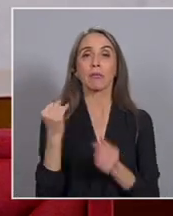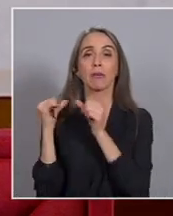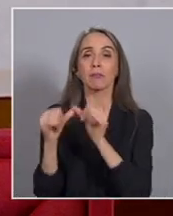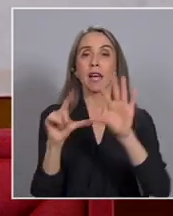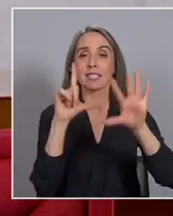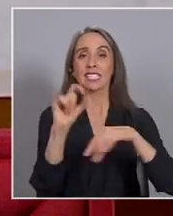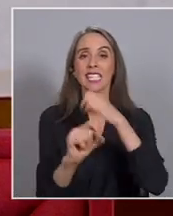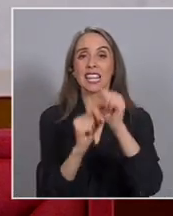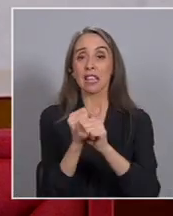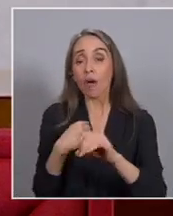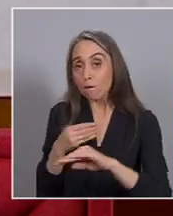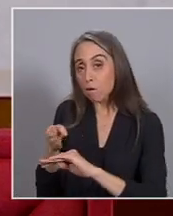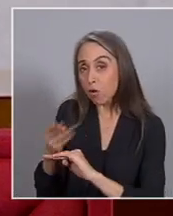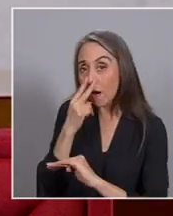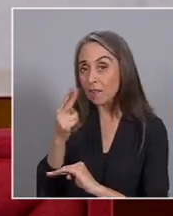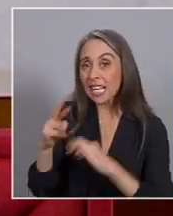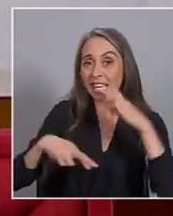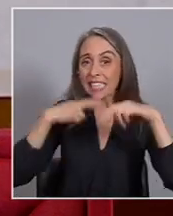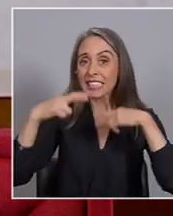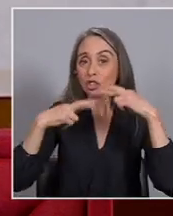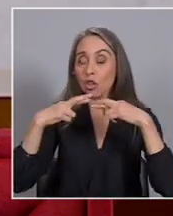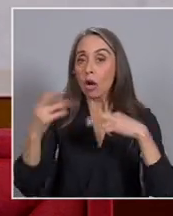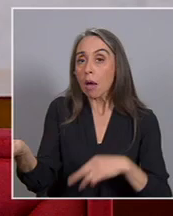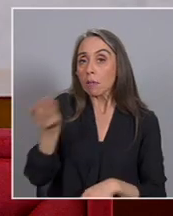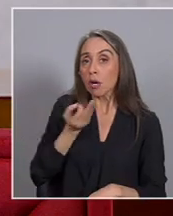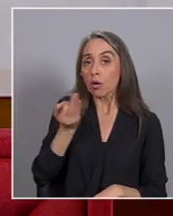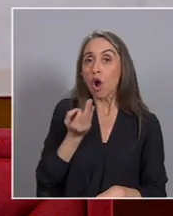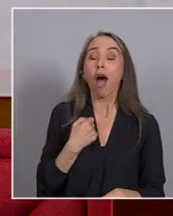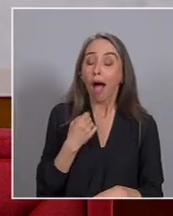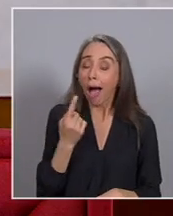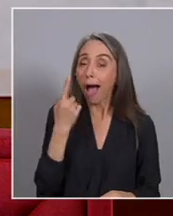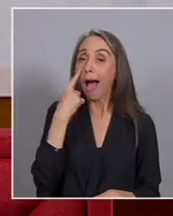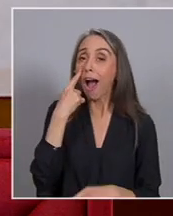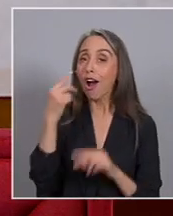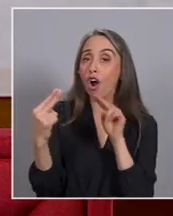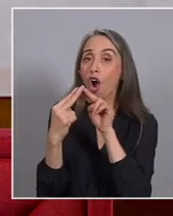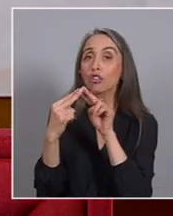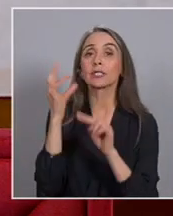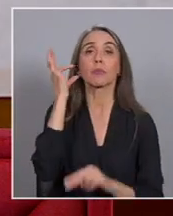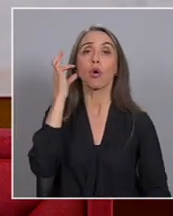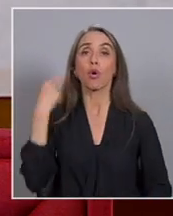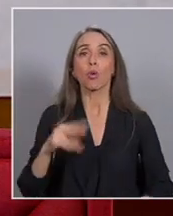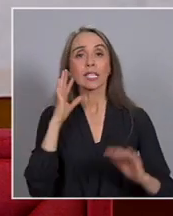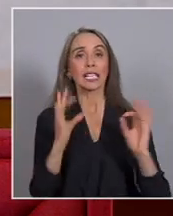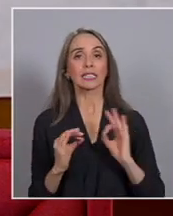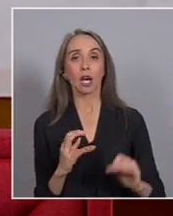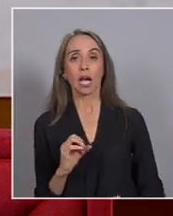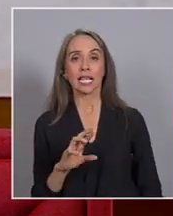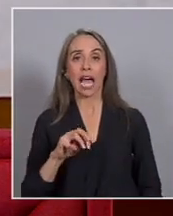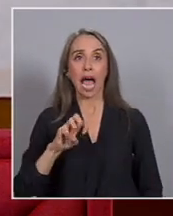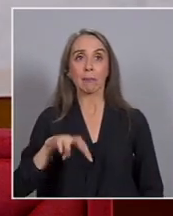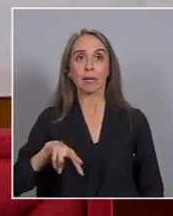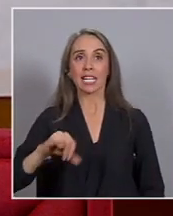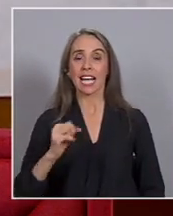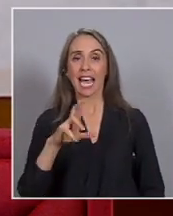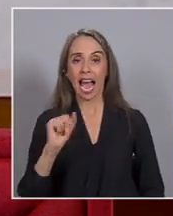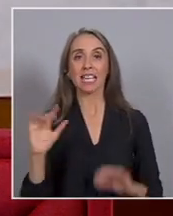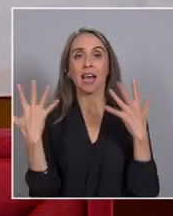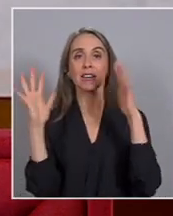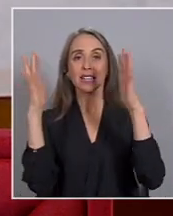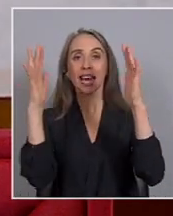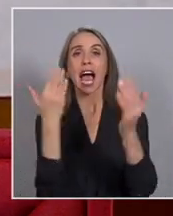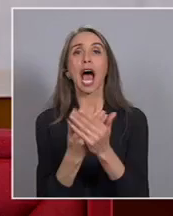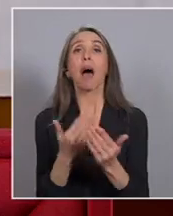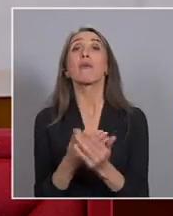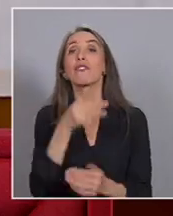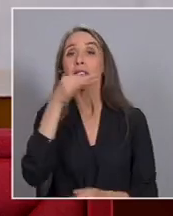años. Visité este restaurante, conocí a su dueña, la señora Carmen Jara, y